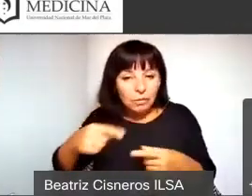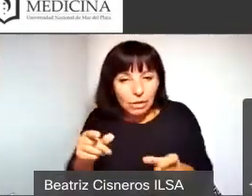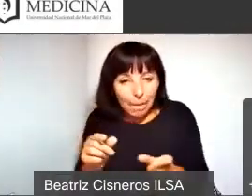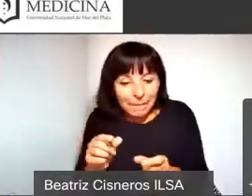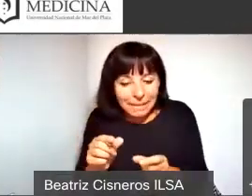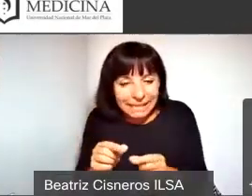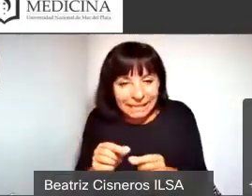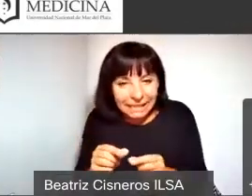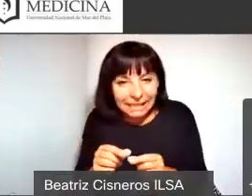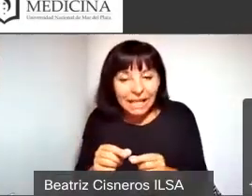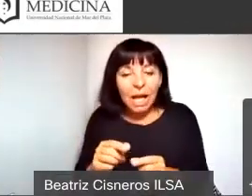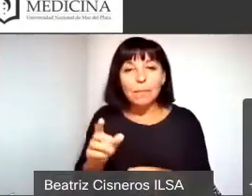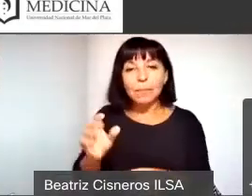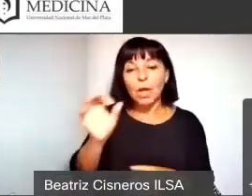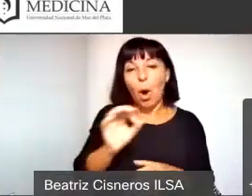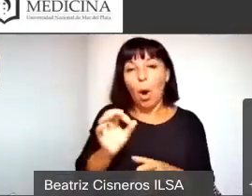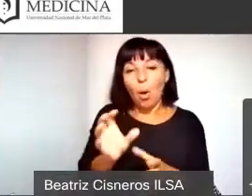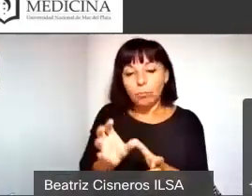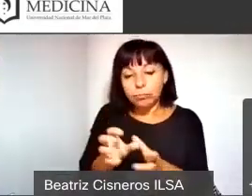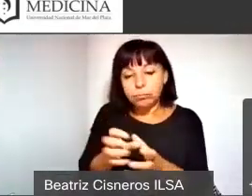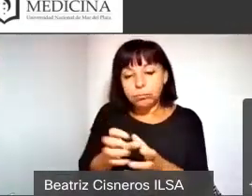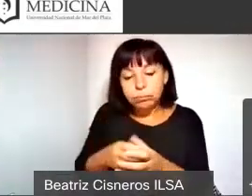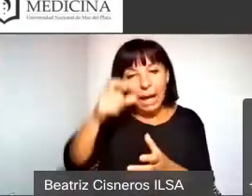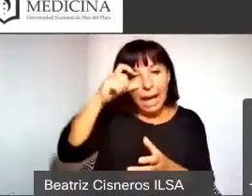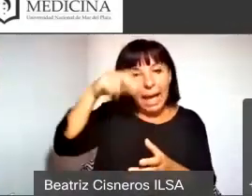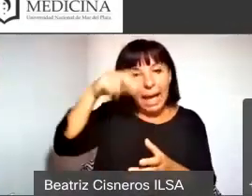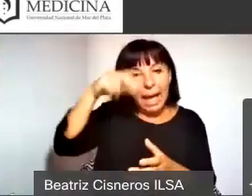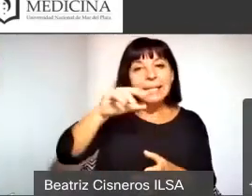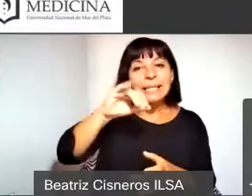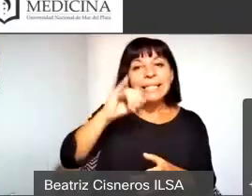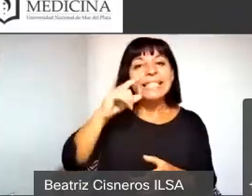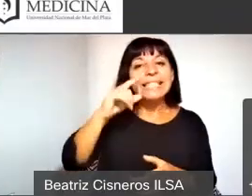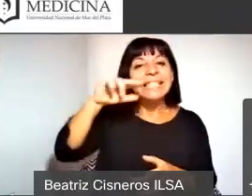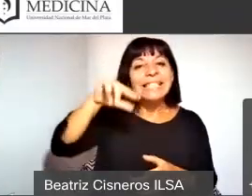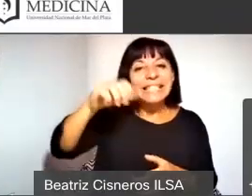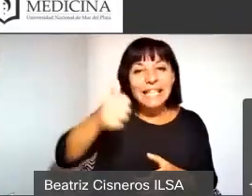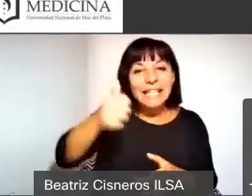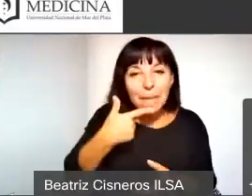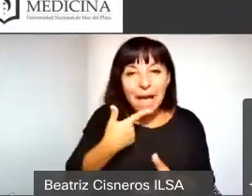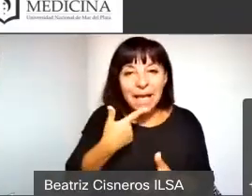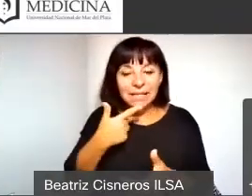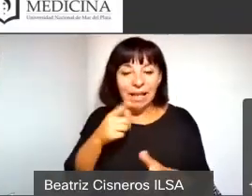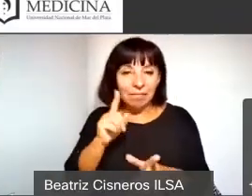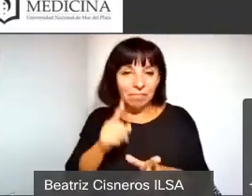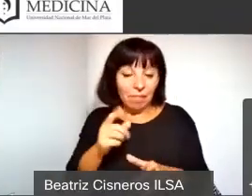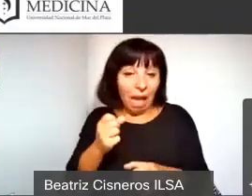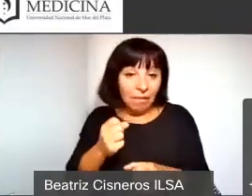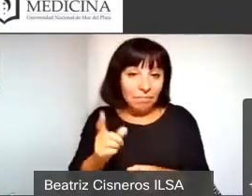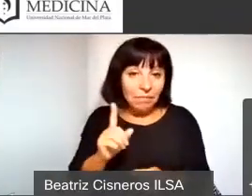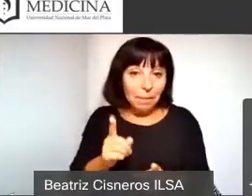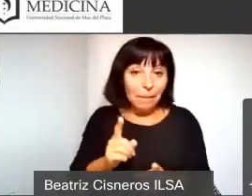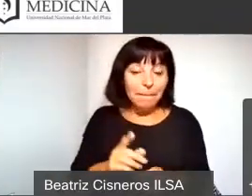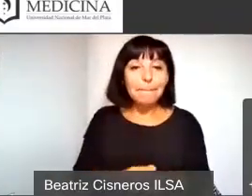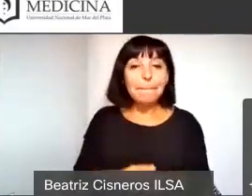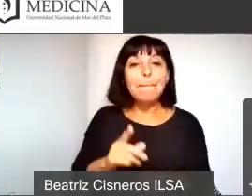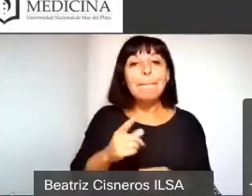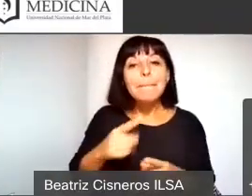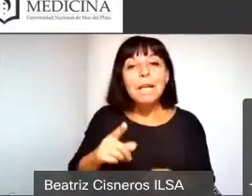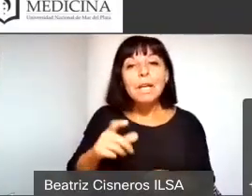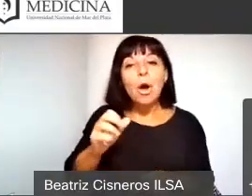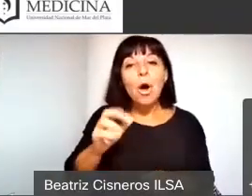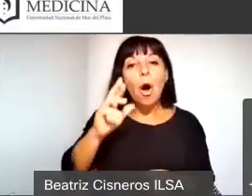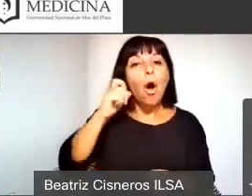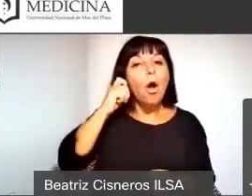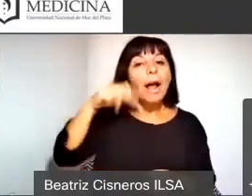o un conjunto de enzimas que llevan adelante actividades específicas, pero en sí las organelas también